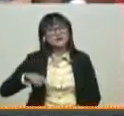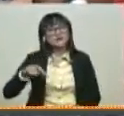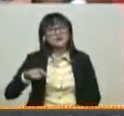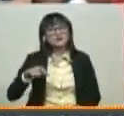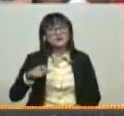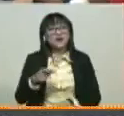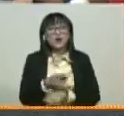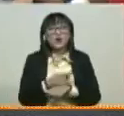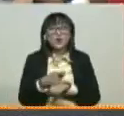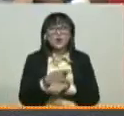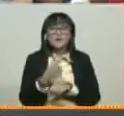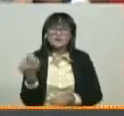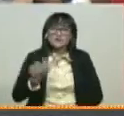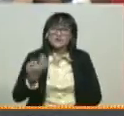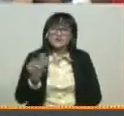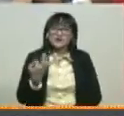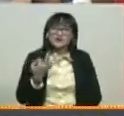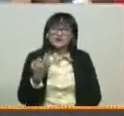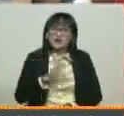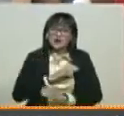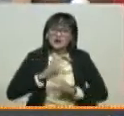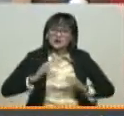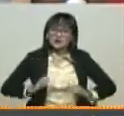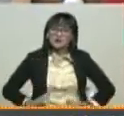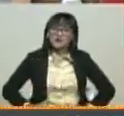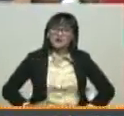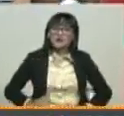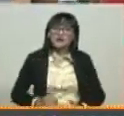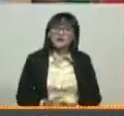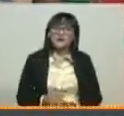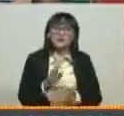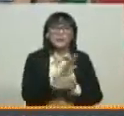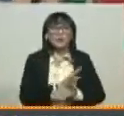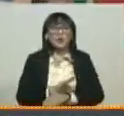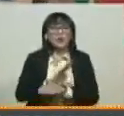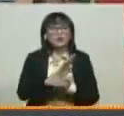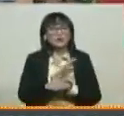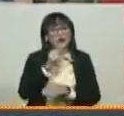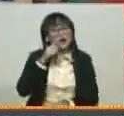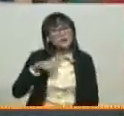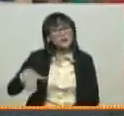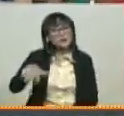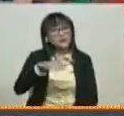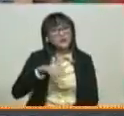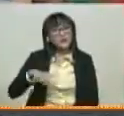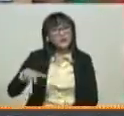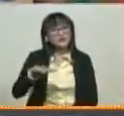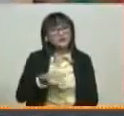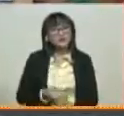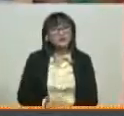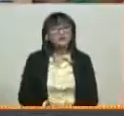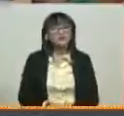un gobierno verdaderamente cristiano que proteja al pueblo.